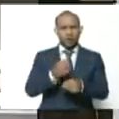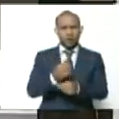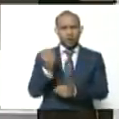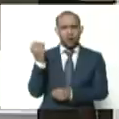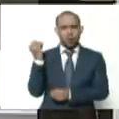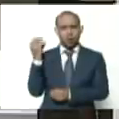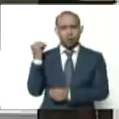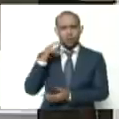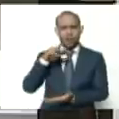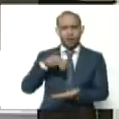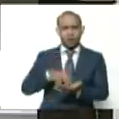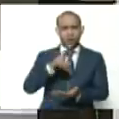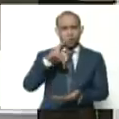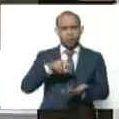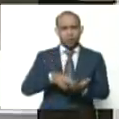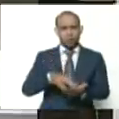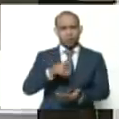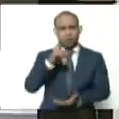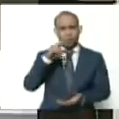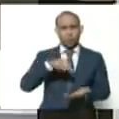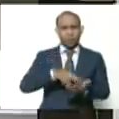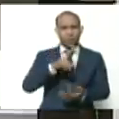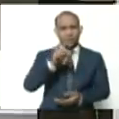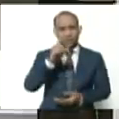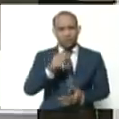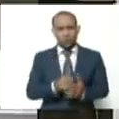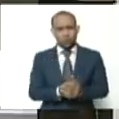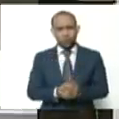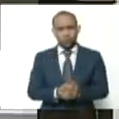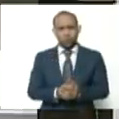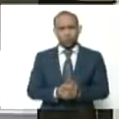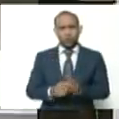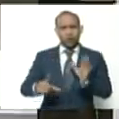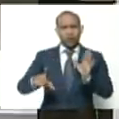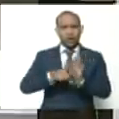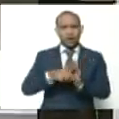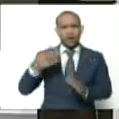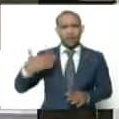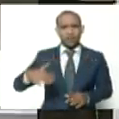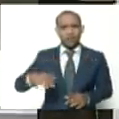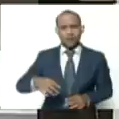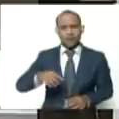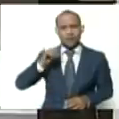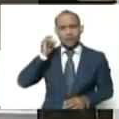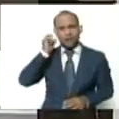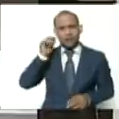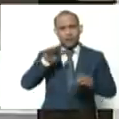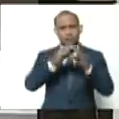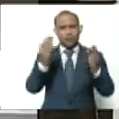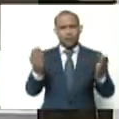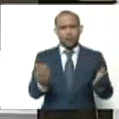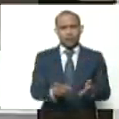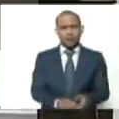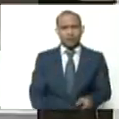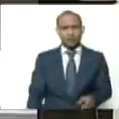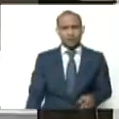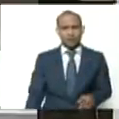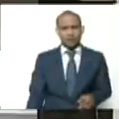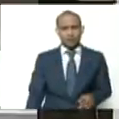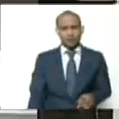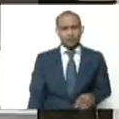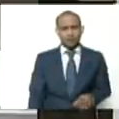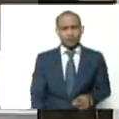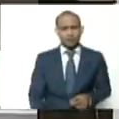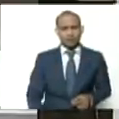Nacional, es la ley orgánica sobre los derechos de la madre tierra, una nueva ley de